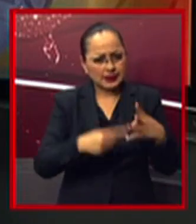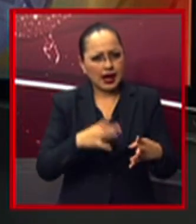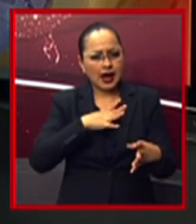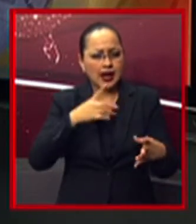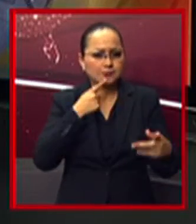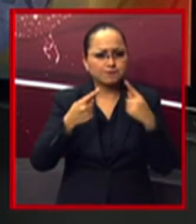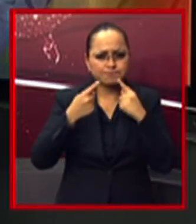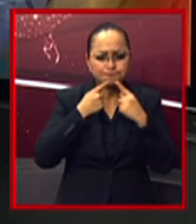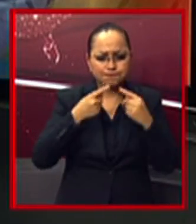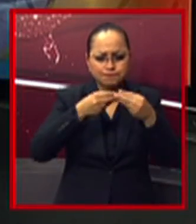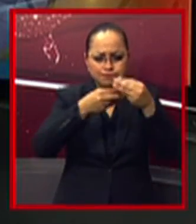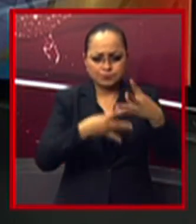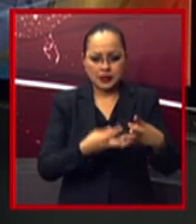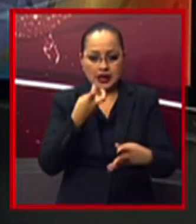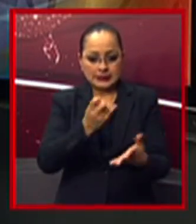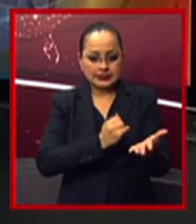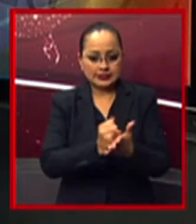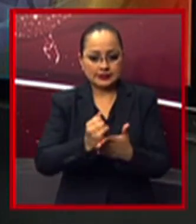en lo general del dictamen.